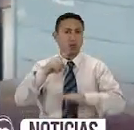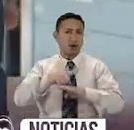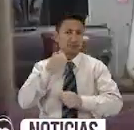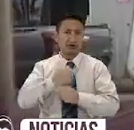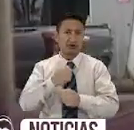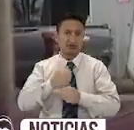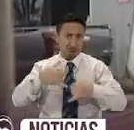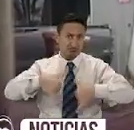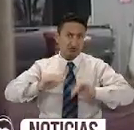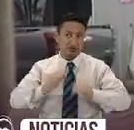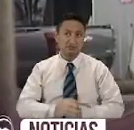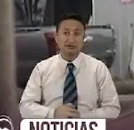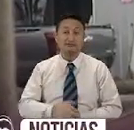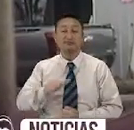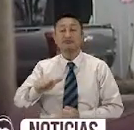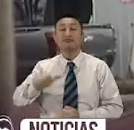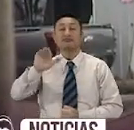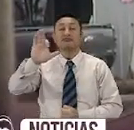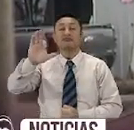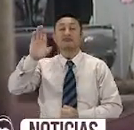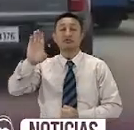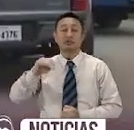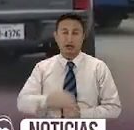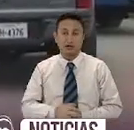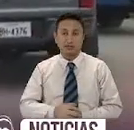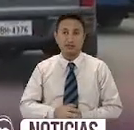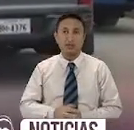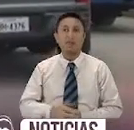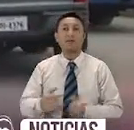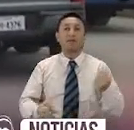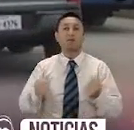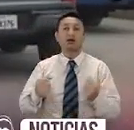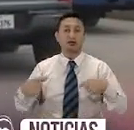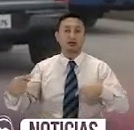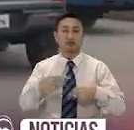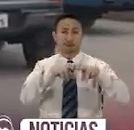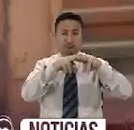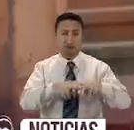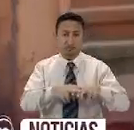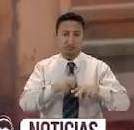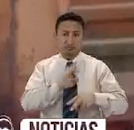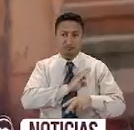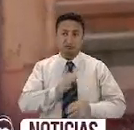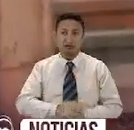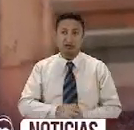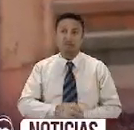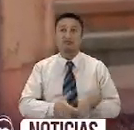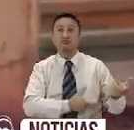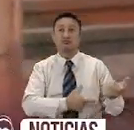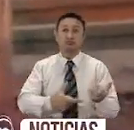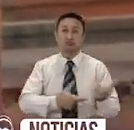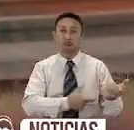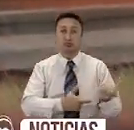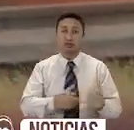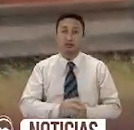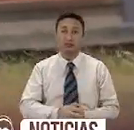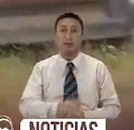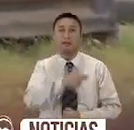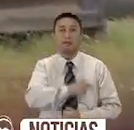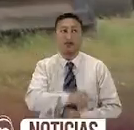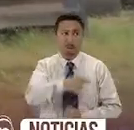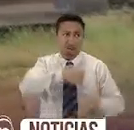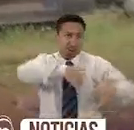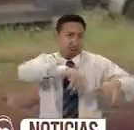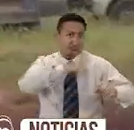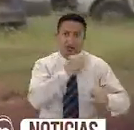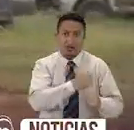normalidad. En la ATD continuaron recibiendo a los vehículos para su revisión. En el cuartel de bomberos su personal siguió